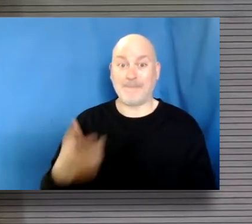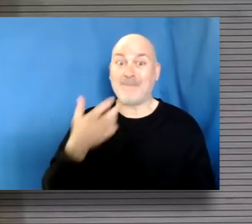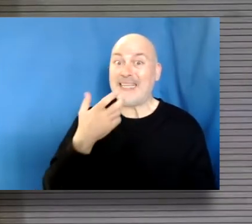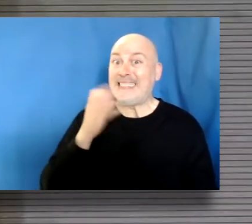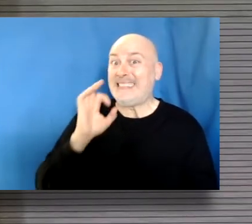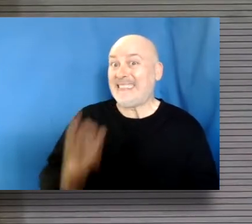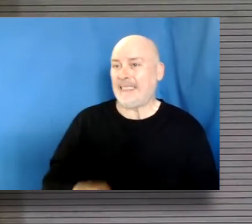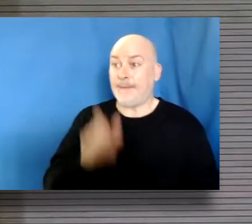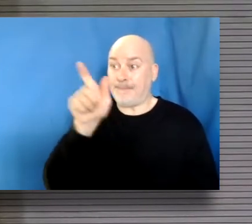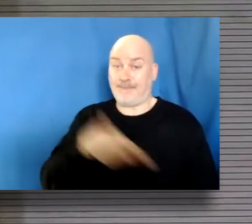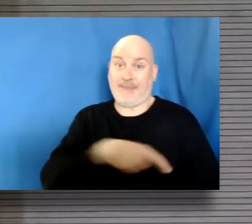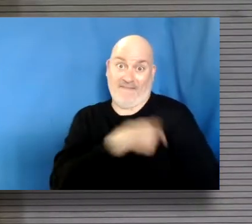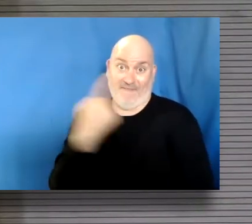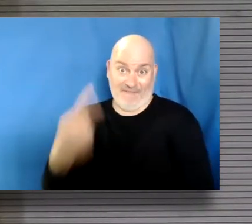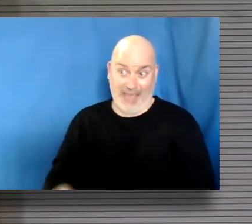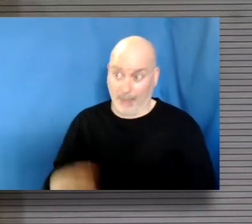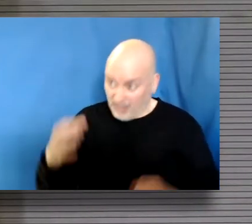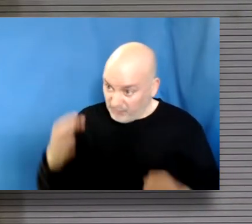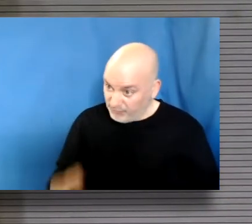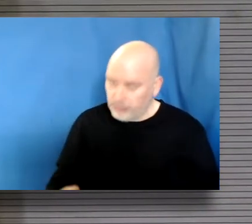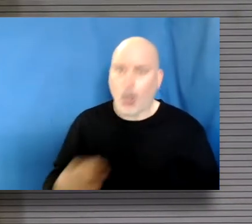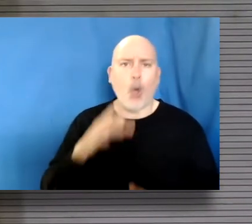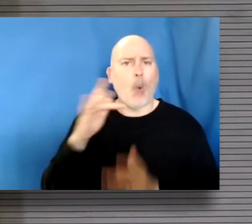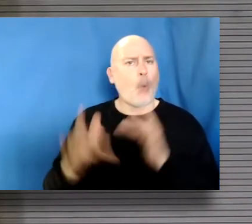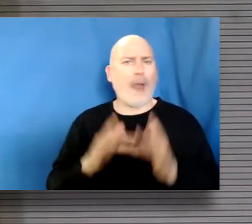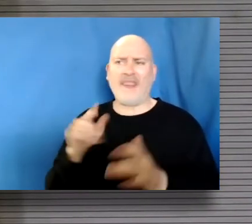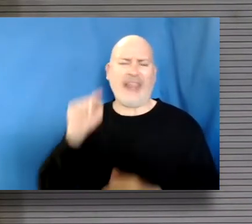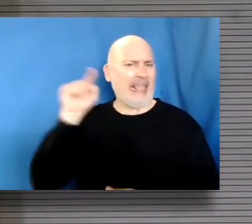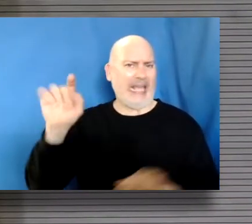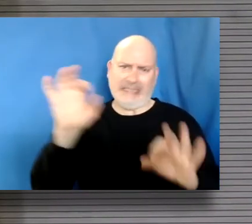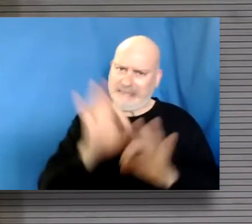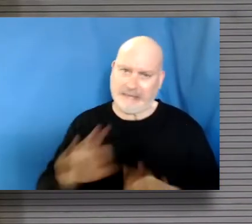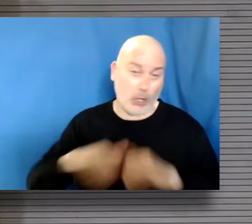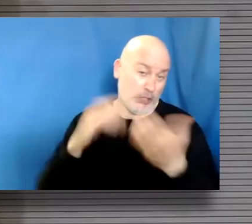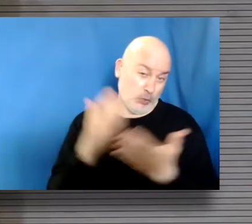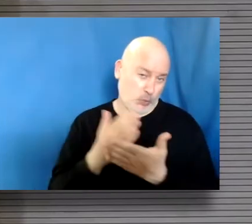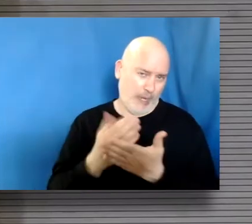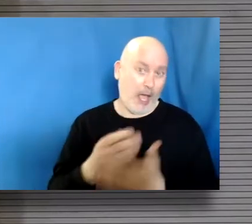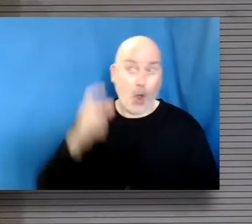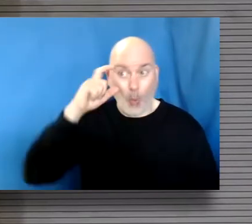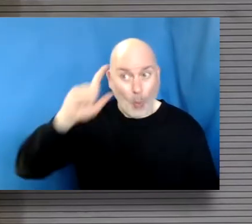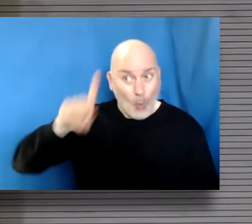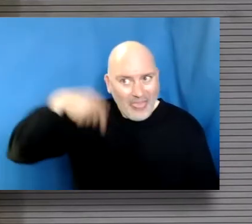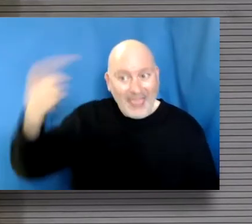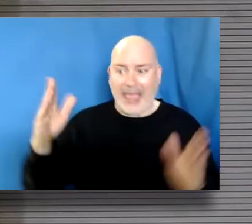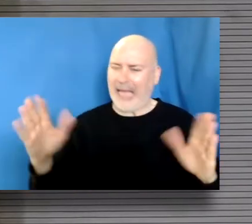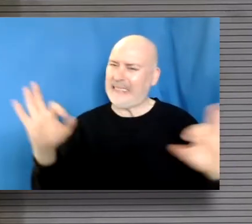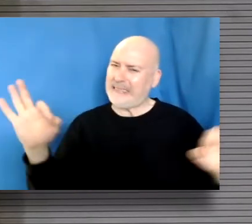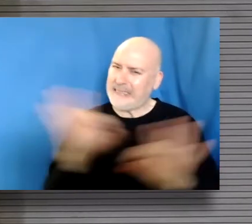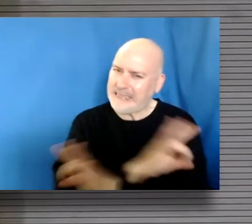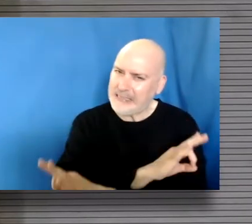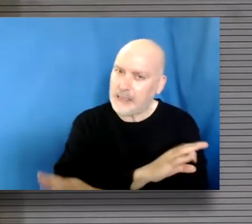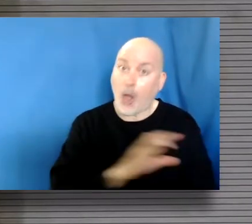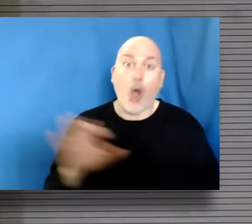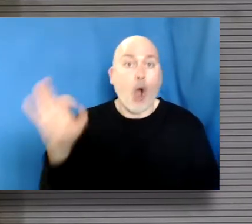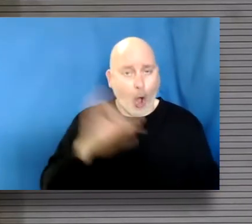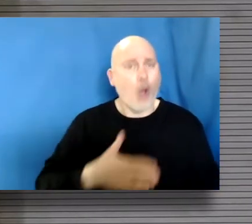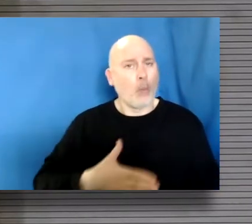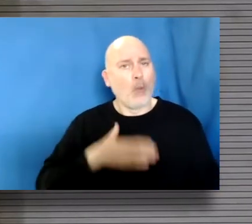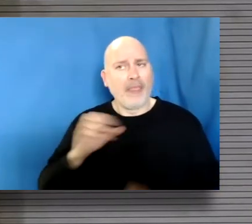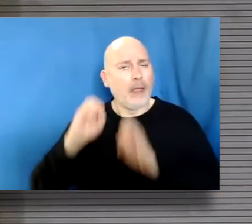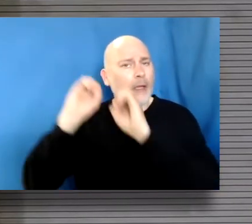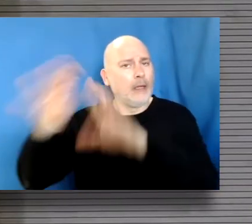fiebre, ¿el protocolo sería no llevarle a la guardería o a la escuela durante las primeras 24 horas siguientes o no sería necesario mientras no presente otros